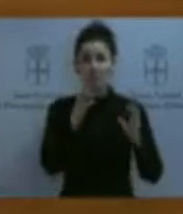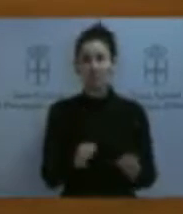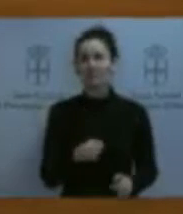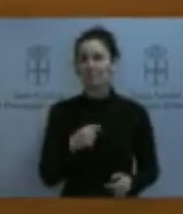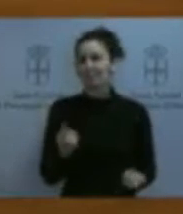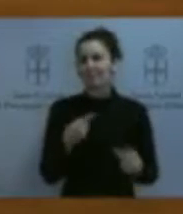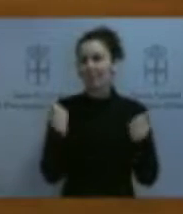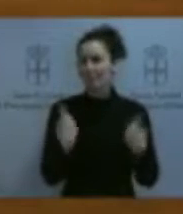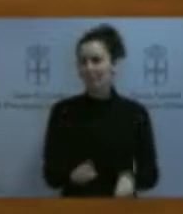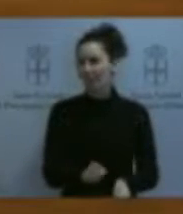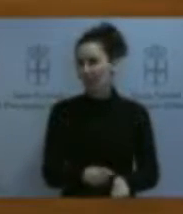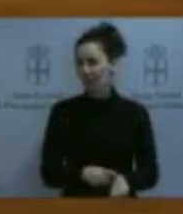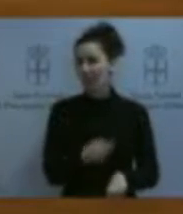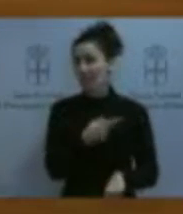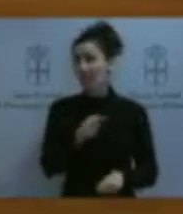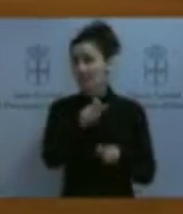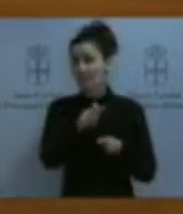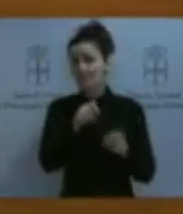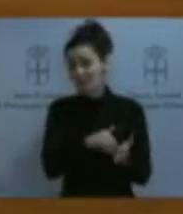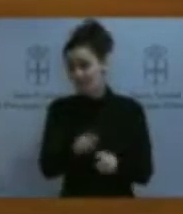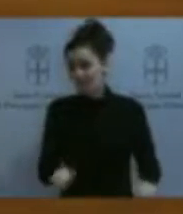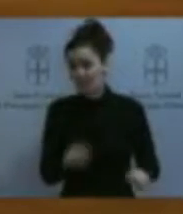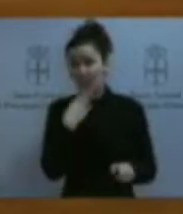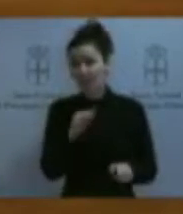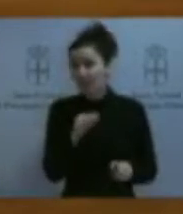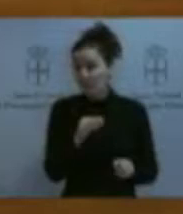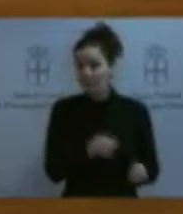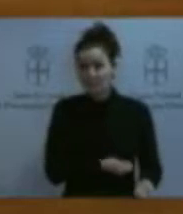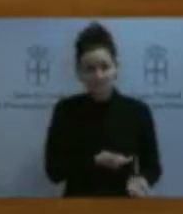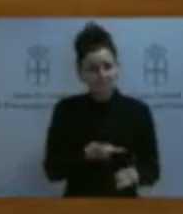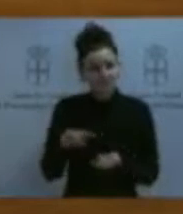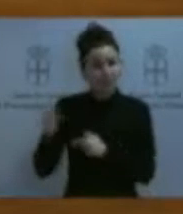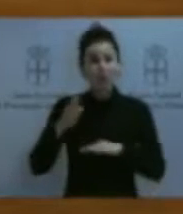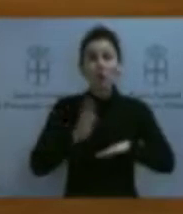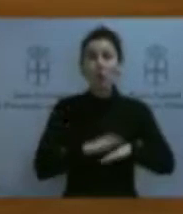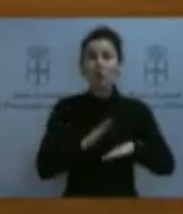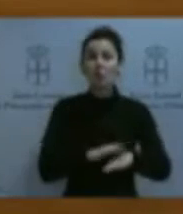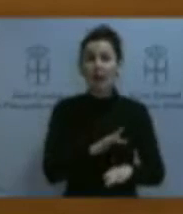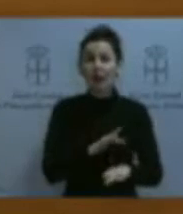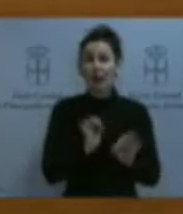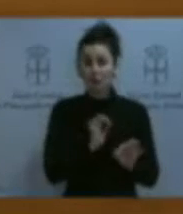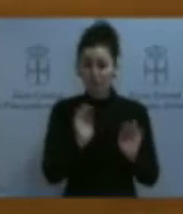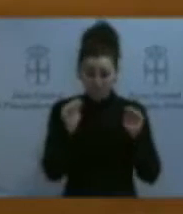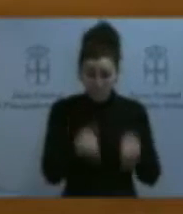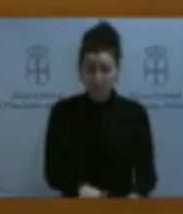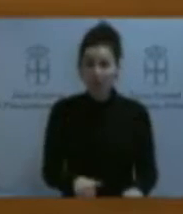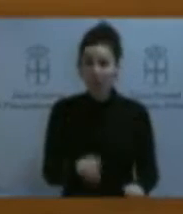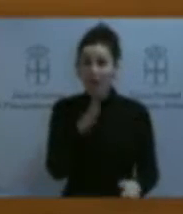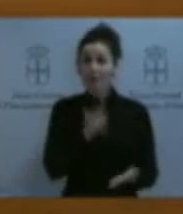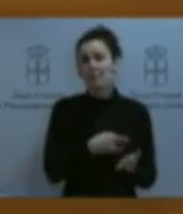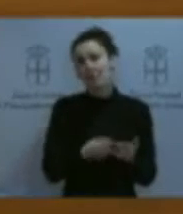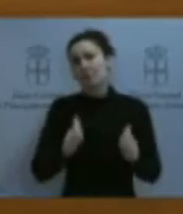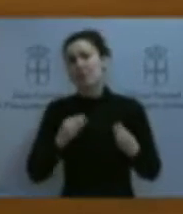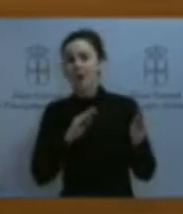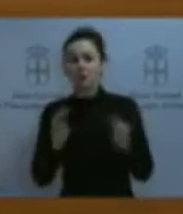no tan jóvenes que emigraron a raíz de la crisis económica. Algunos han vuelto, pero una buena parte están haciendo proyectos de vida en el extranjero, ¿no?